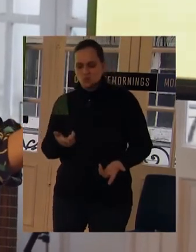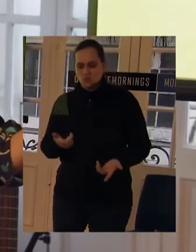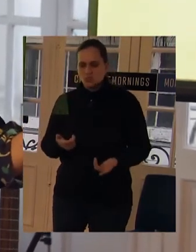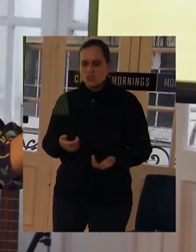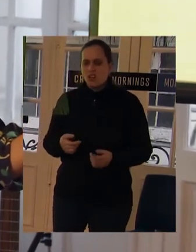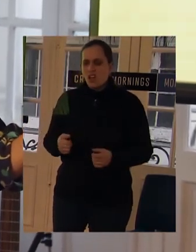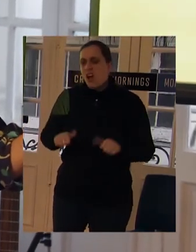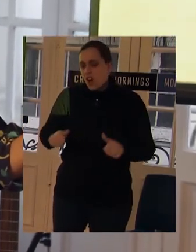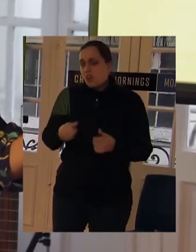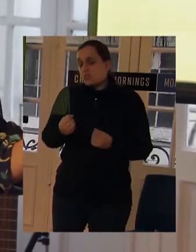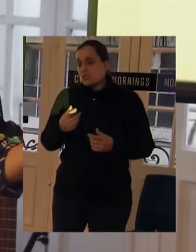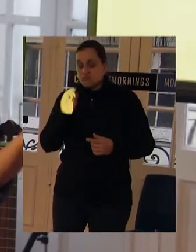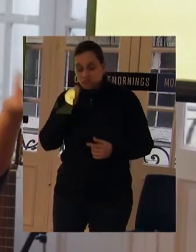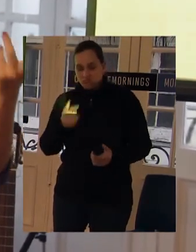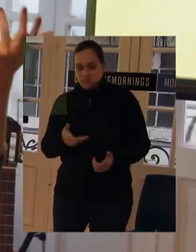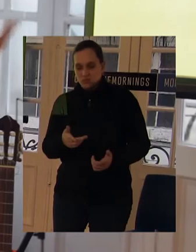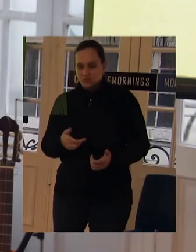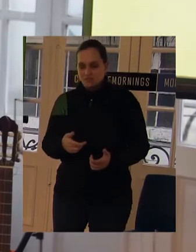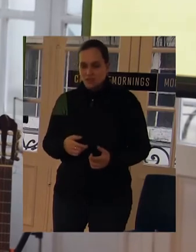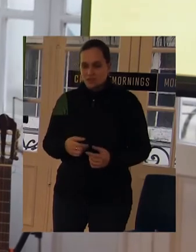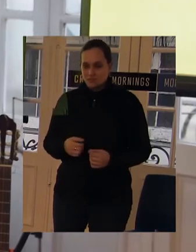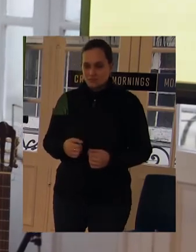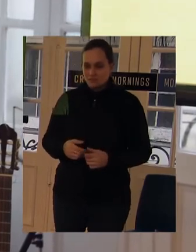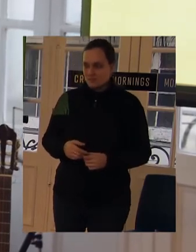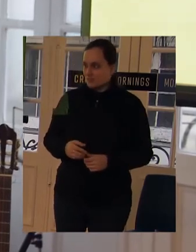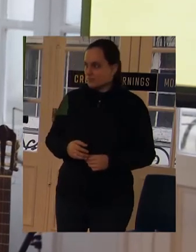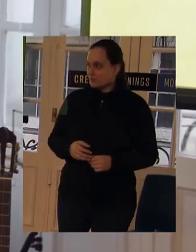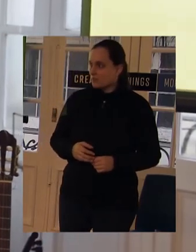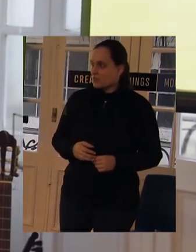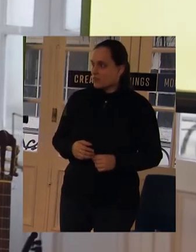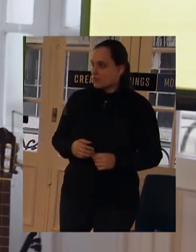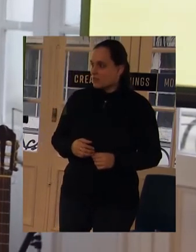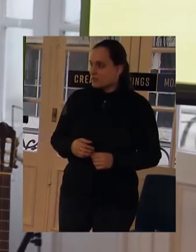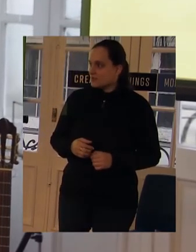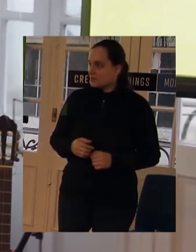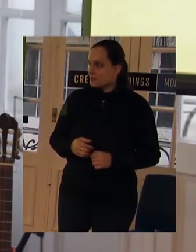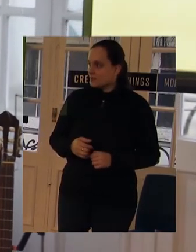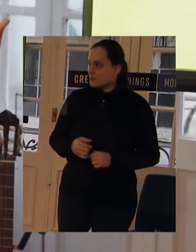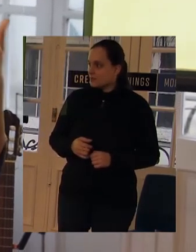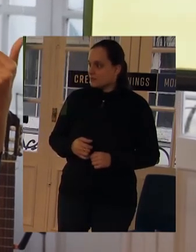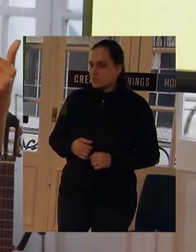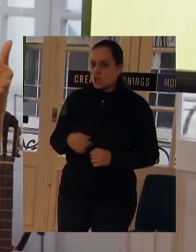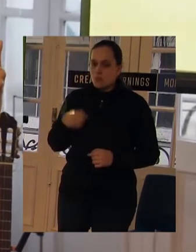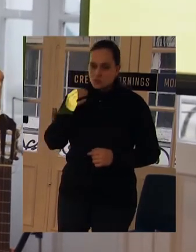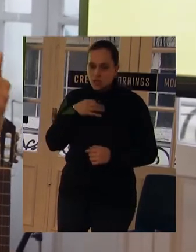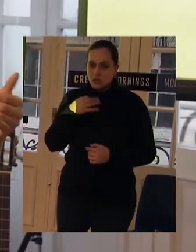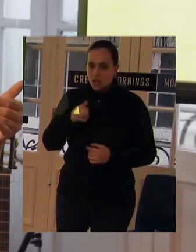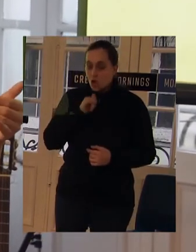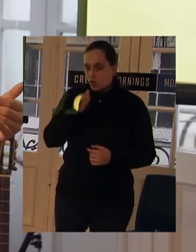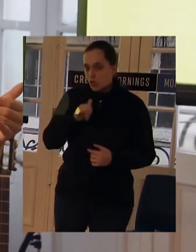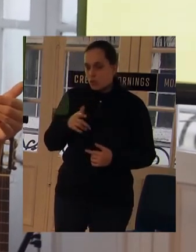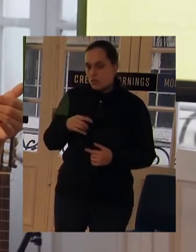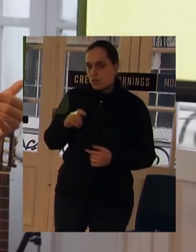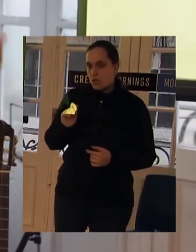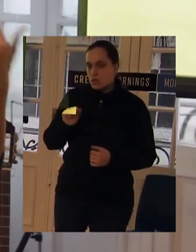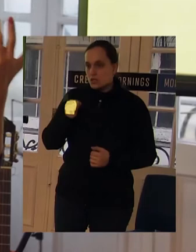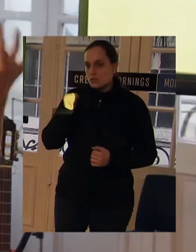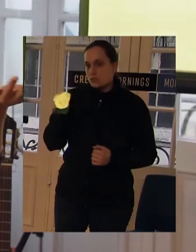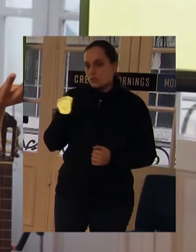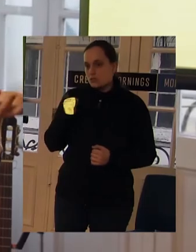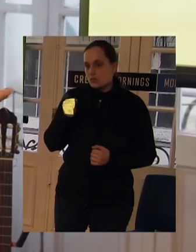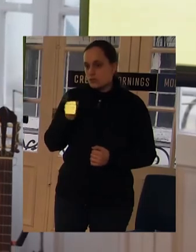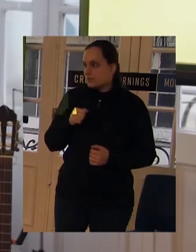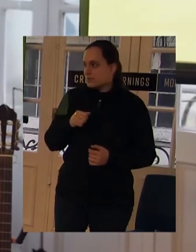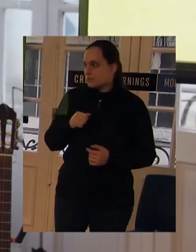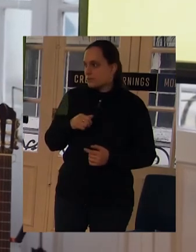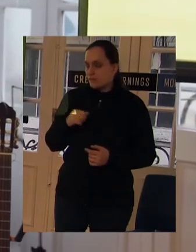estoy haciendo. Porque para mí, como les iba diciendo, o sea, no hay